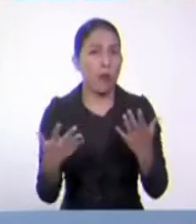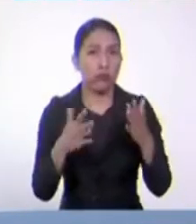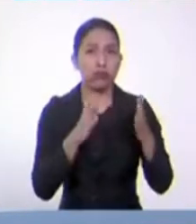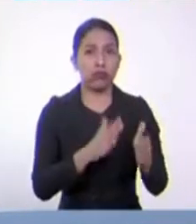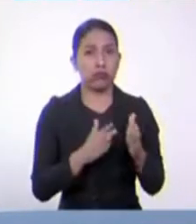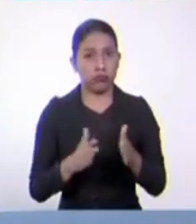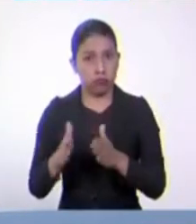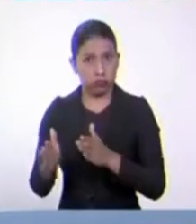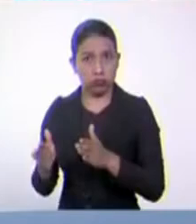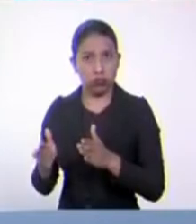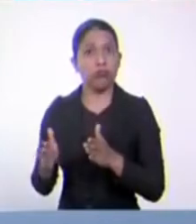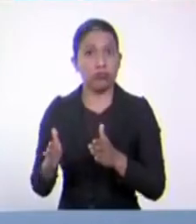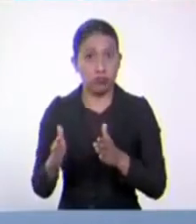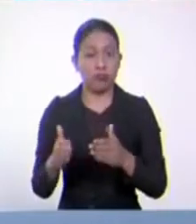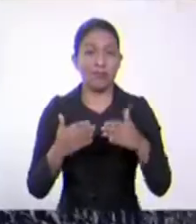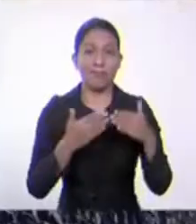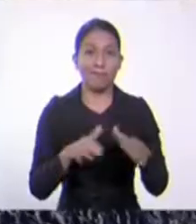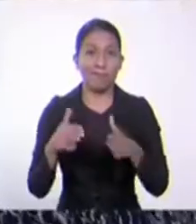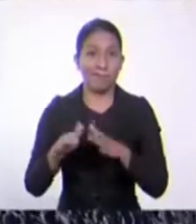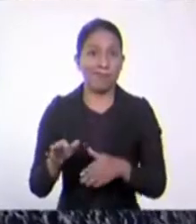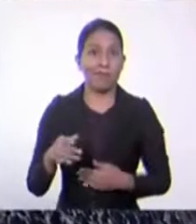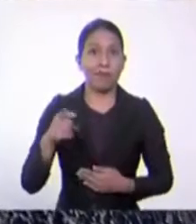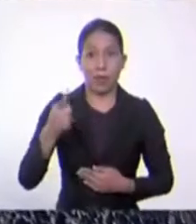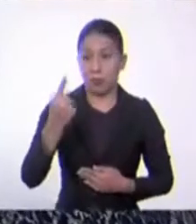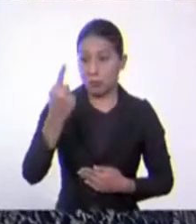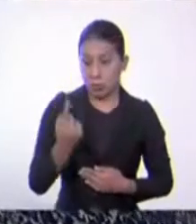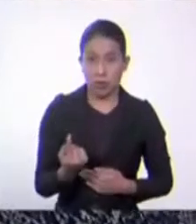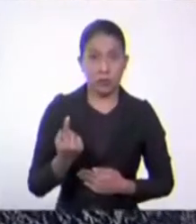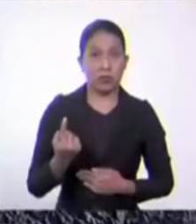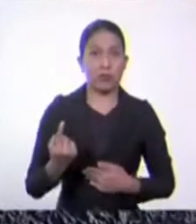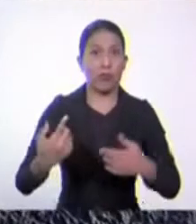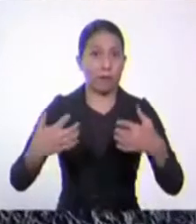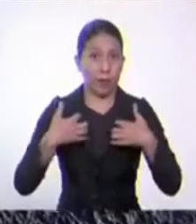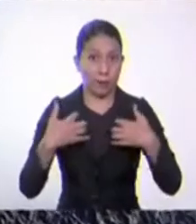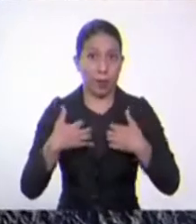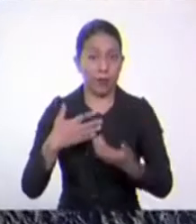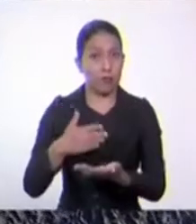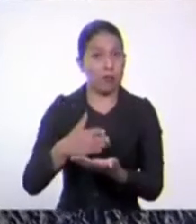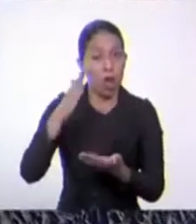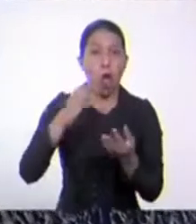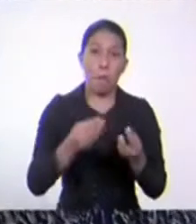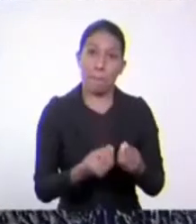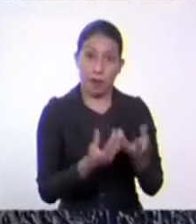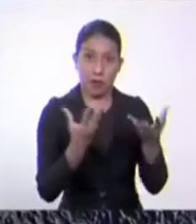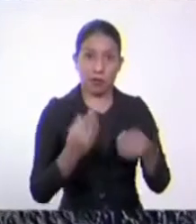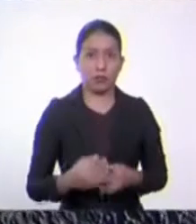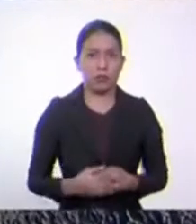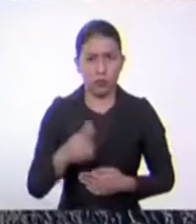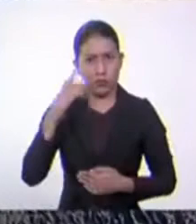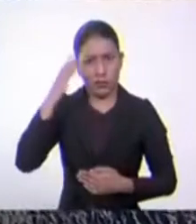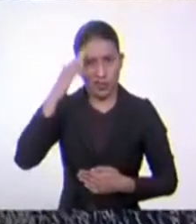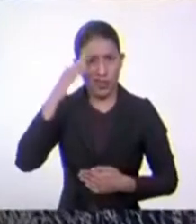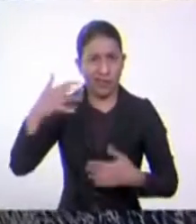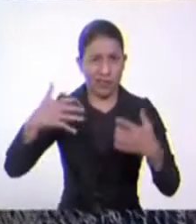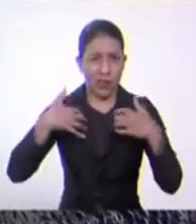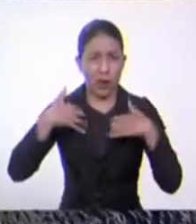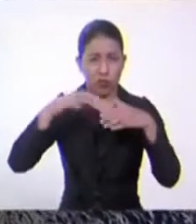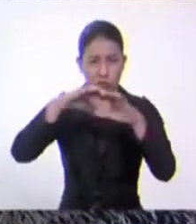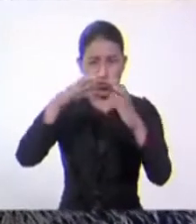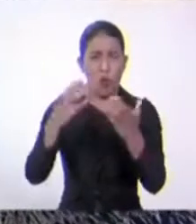organizar y clasificar a los seres vivos. Saben que la vida lleva mucho tiempo en la